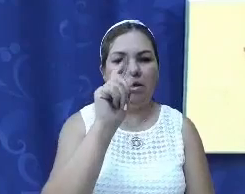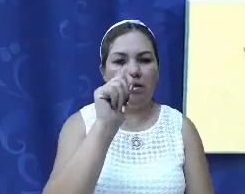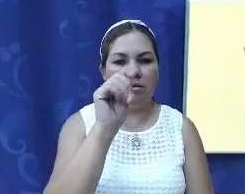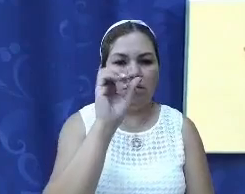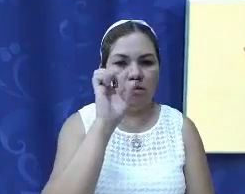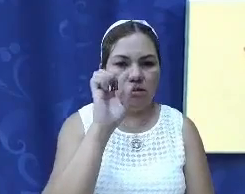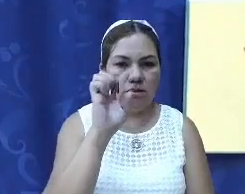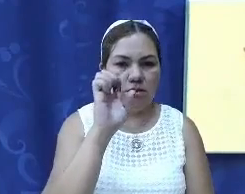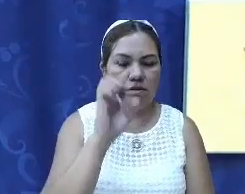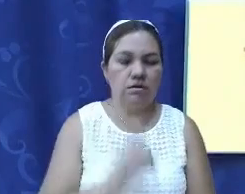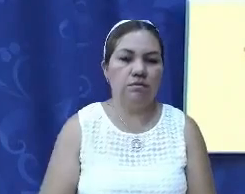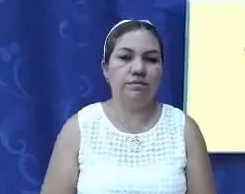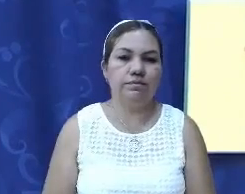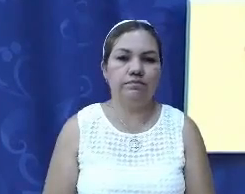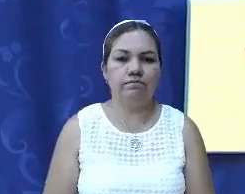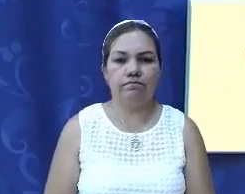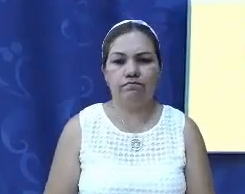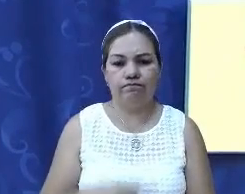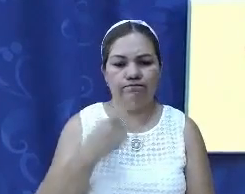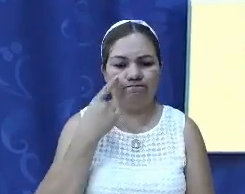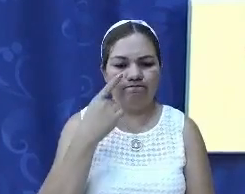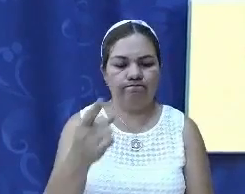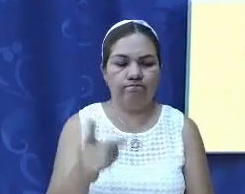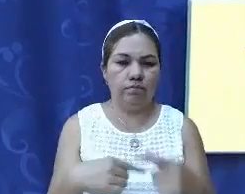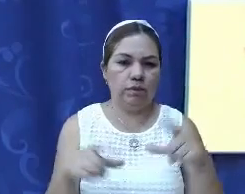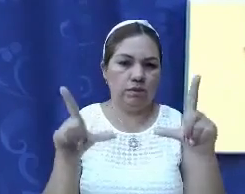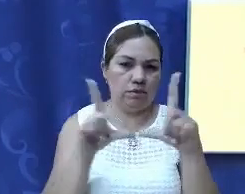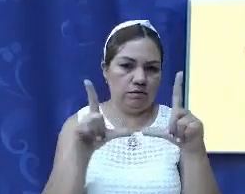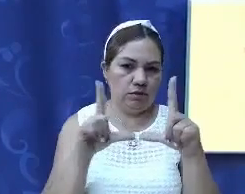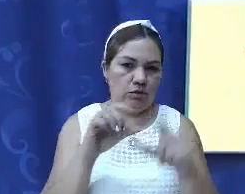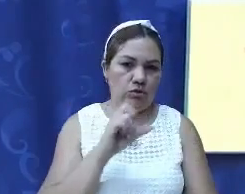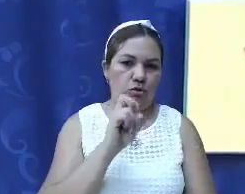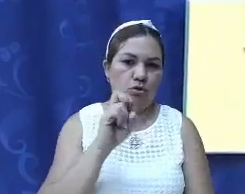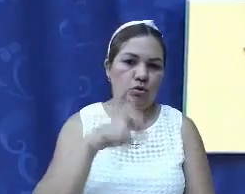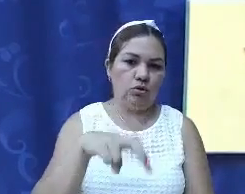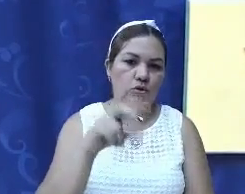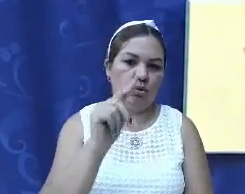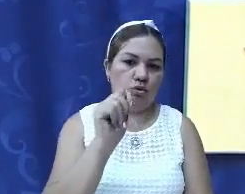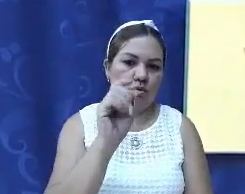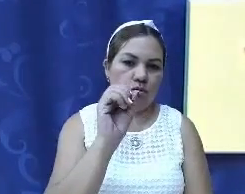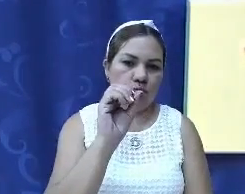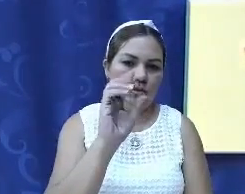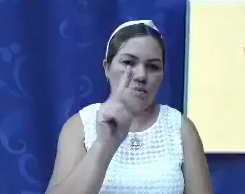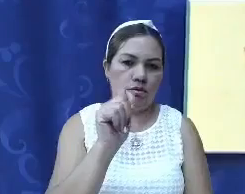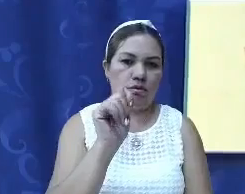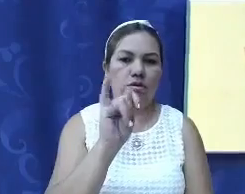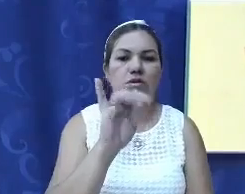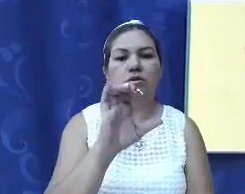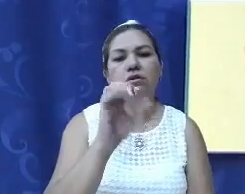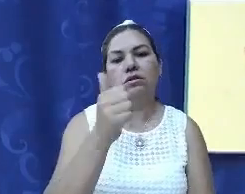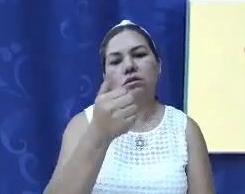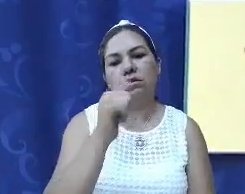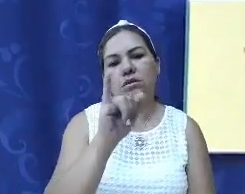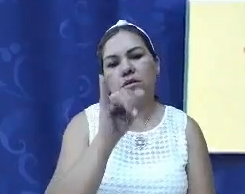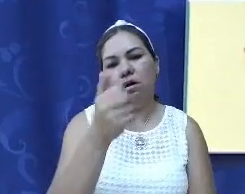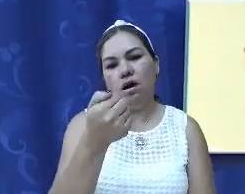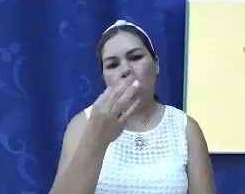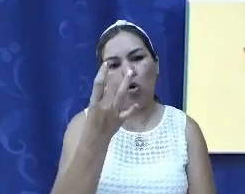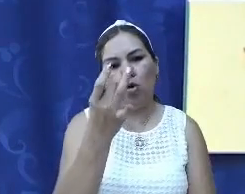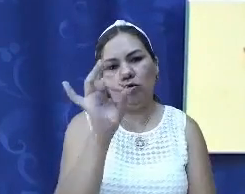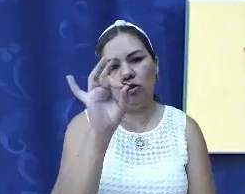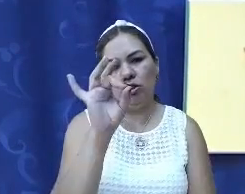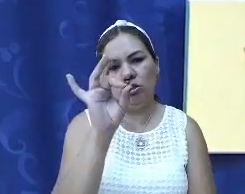Y si usted ve la noticia, el 80% del contenido de la noticia